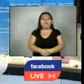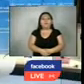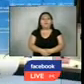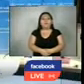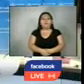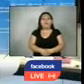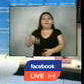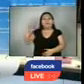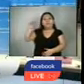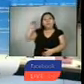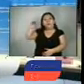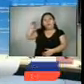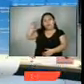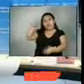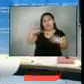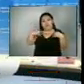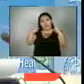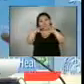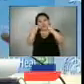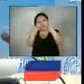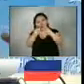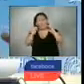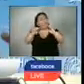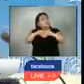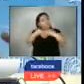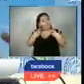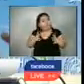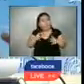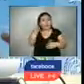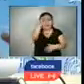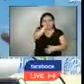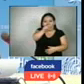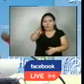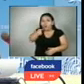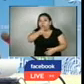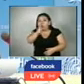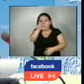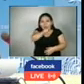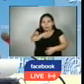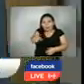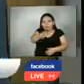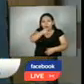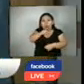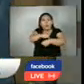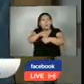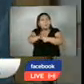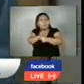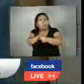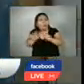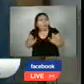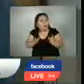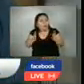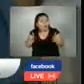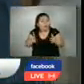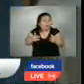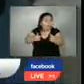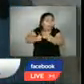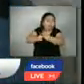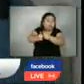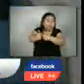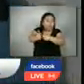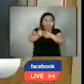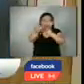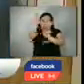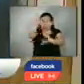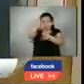La Organización Mundial de la Salud informó que el reporte semanal de nuevos casos de COVID-19 marca un nuevo récord a nivel